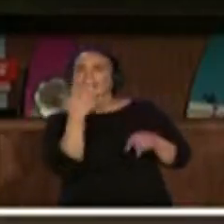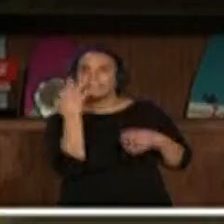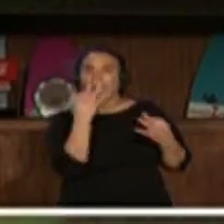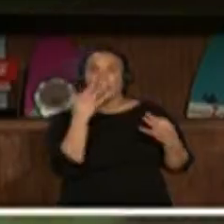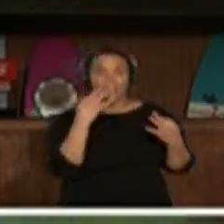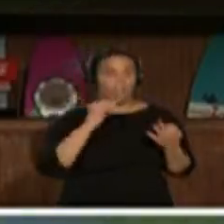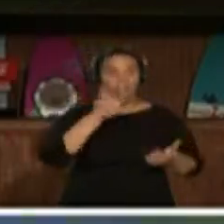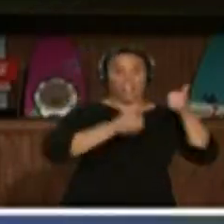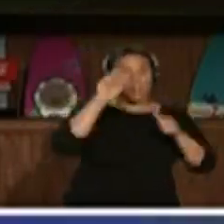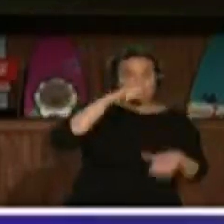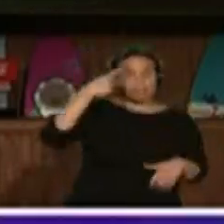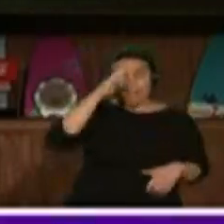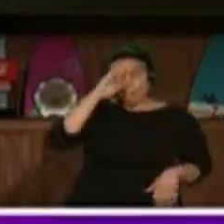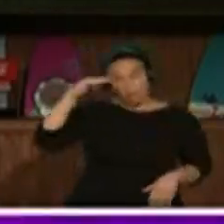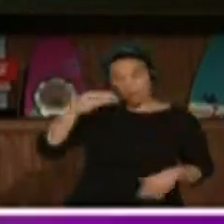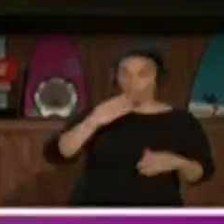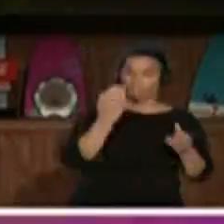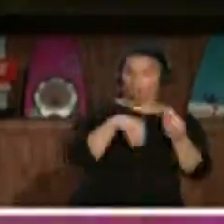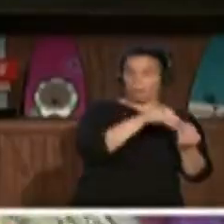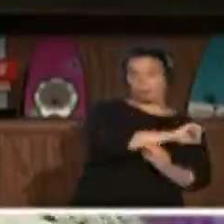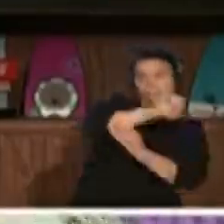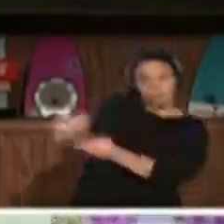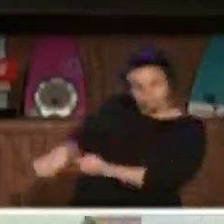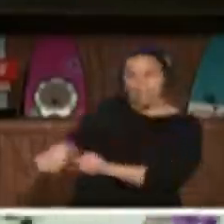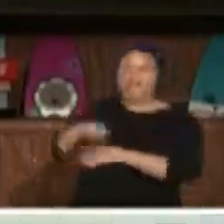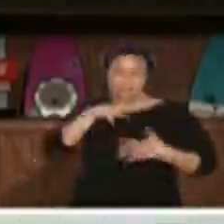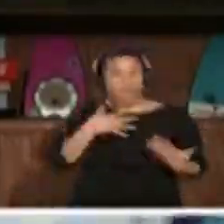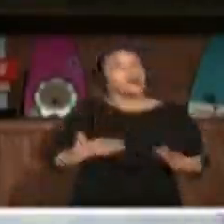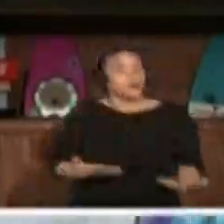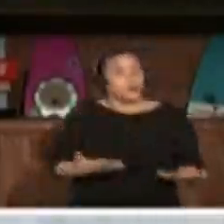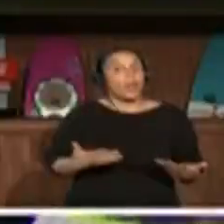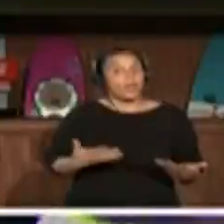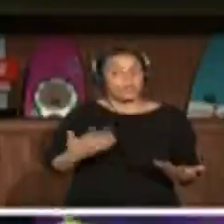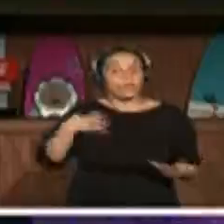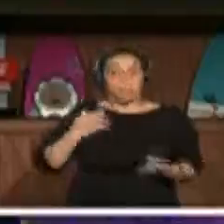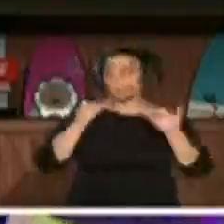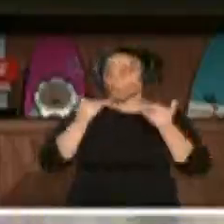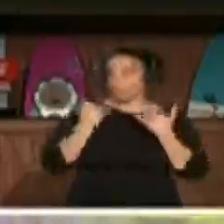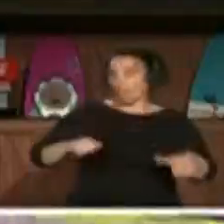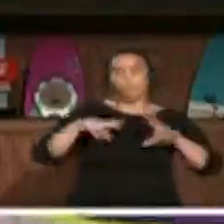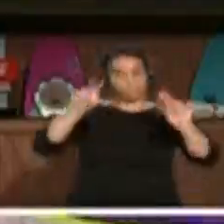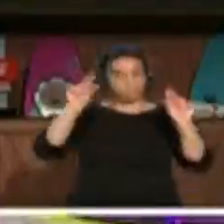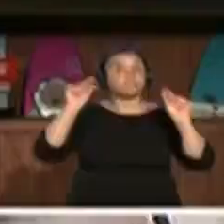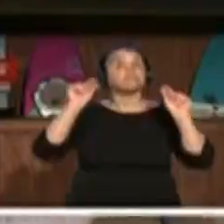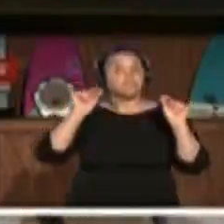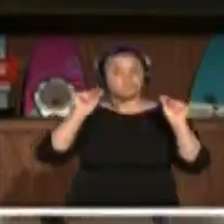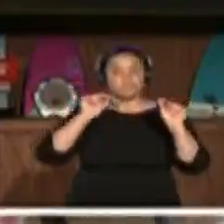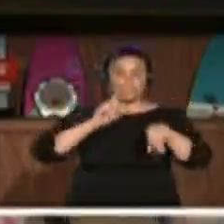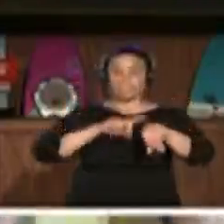Agui Bermúdez se comieron el terreno. Y ahora se acaba el moncho, las 5 en